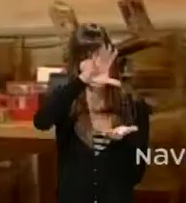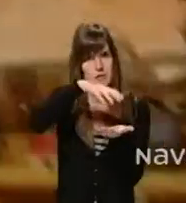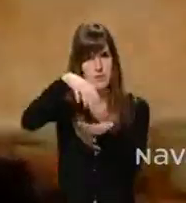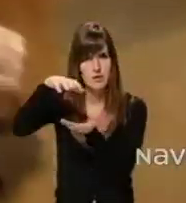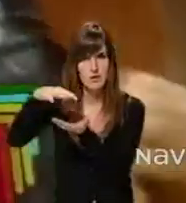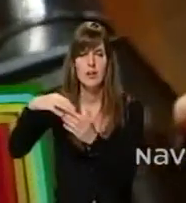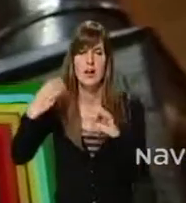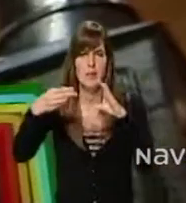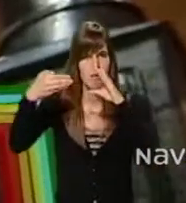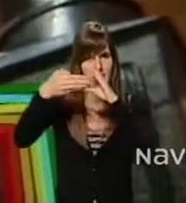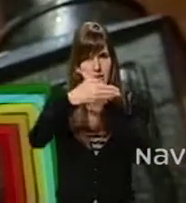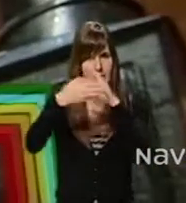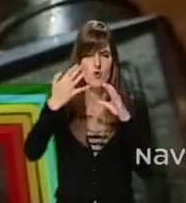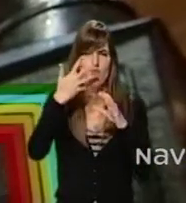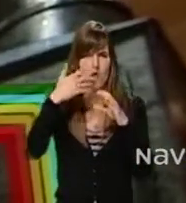estereoscopía.